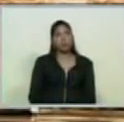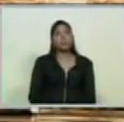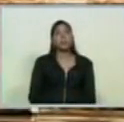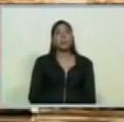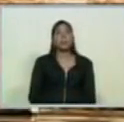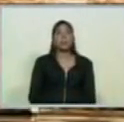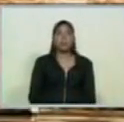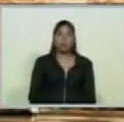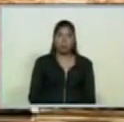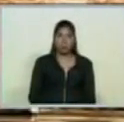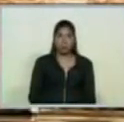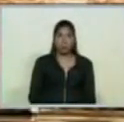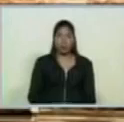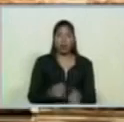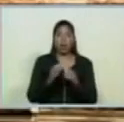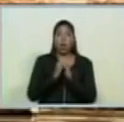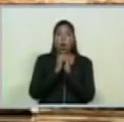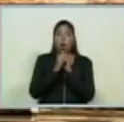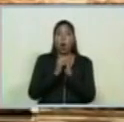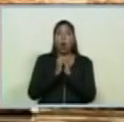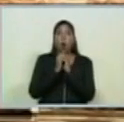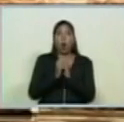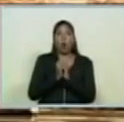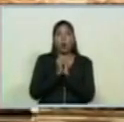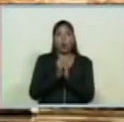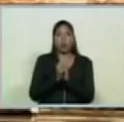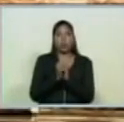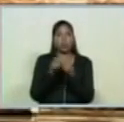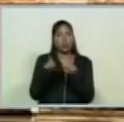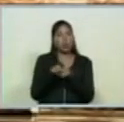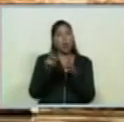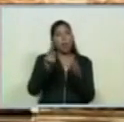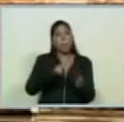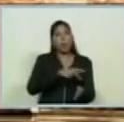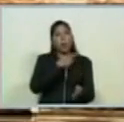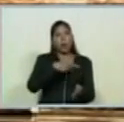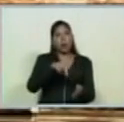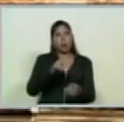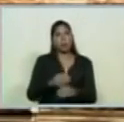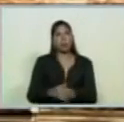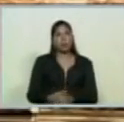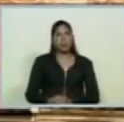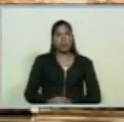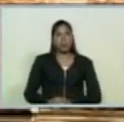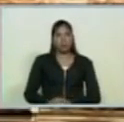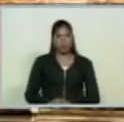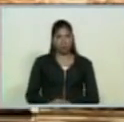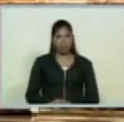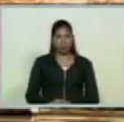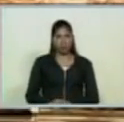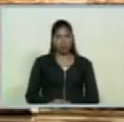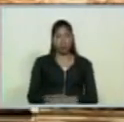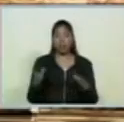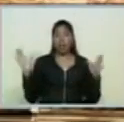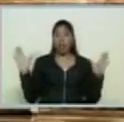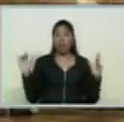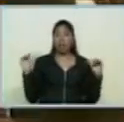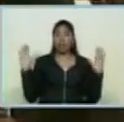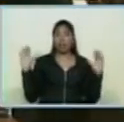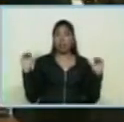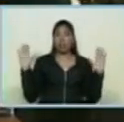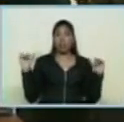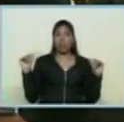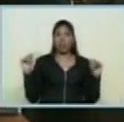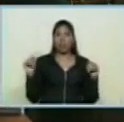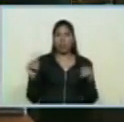ustedes esta oración, me parece muy bella porque es como un poema. Oh soberano arcángel, oh